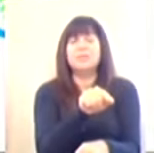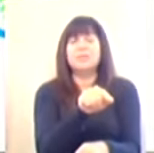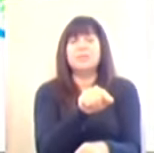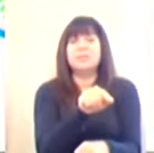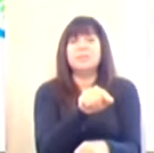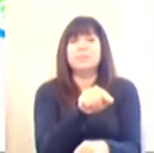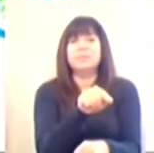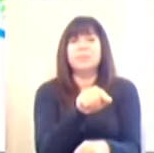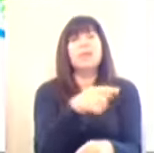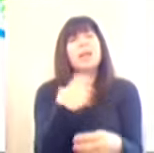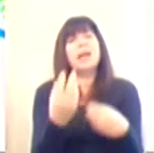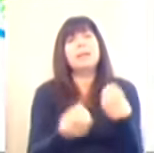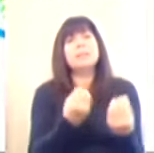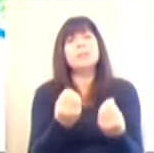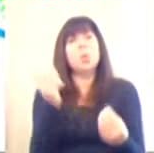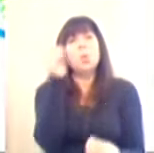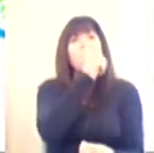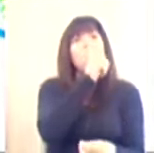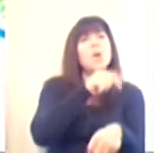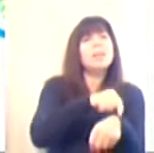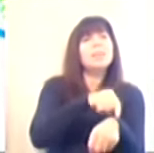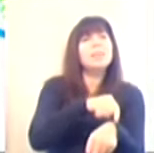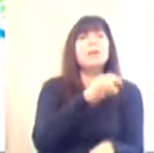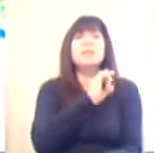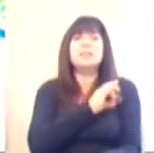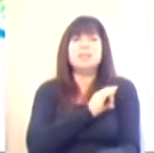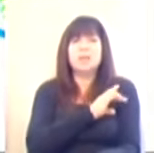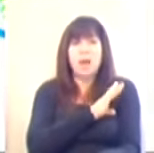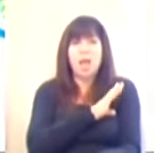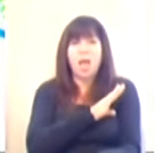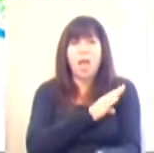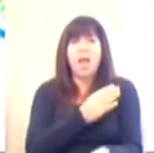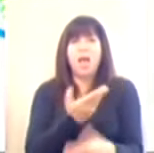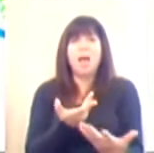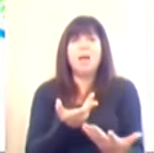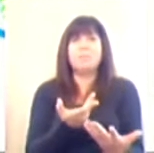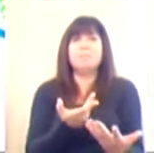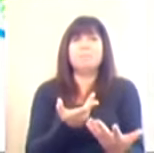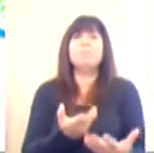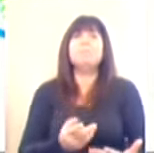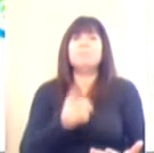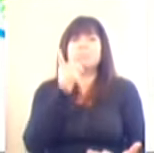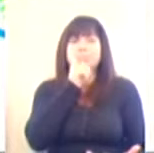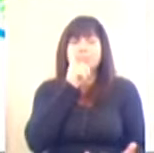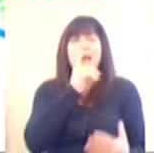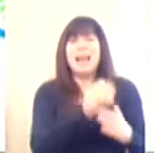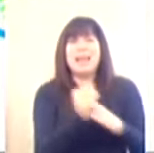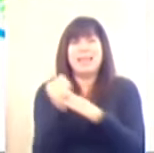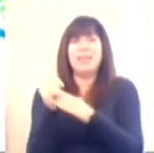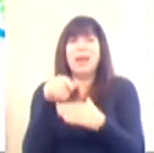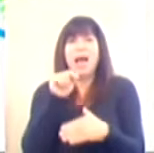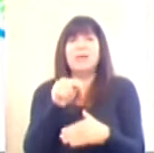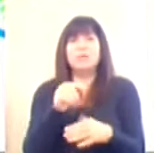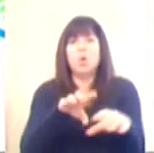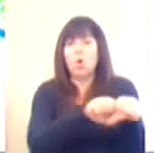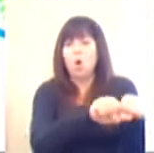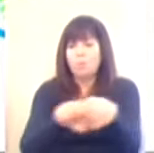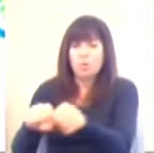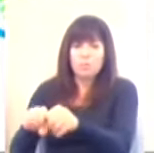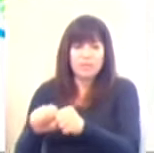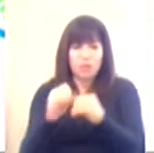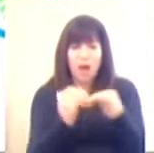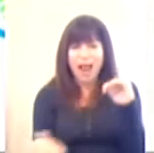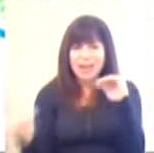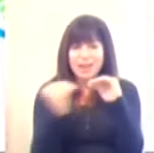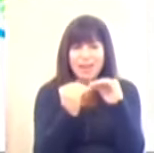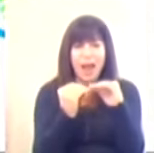Y lo que ha sucedido en el último tiempo es que Chile ha impuesto un liderazgo de buscar alinear los compromisos del país con la ciencia y